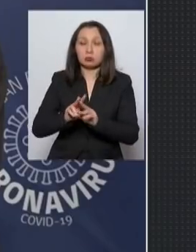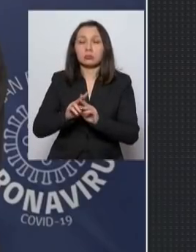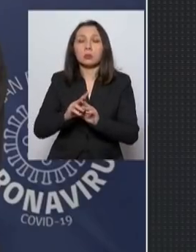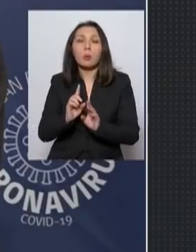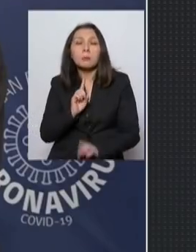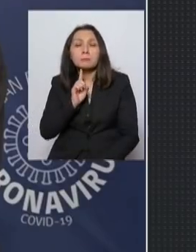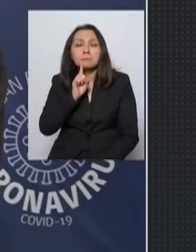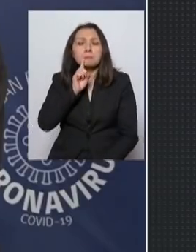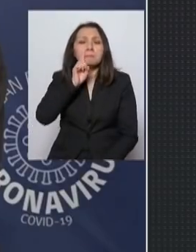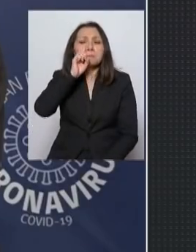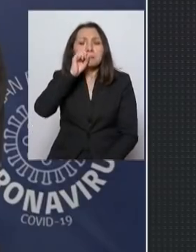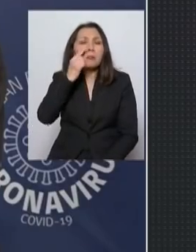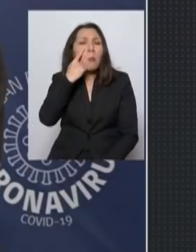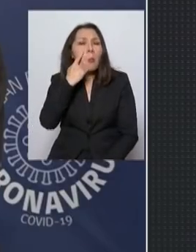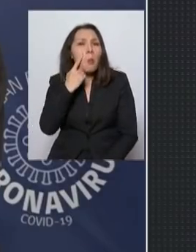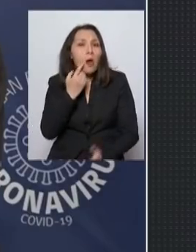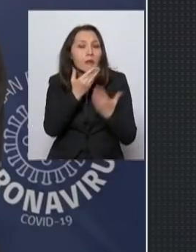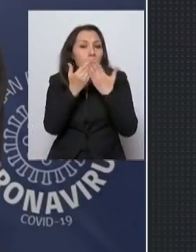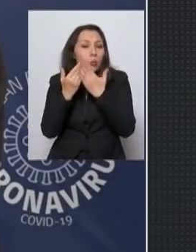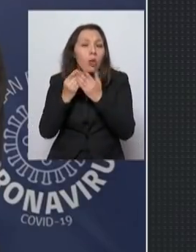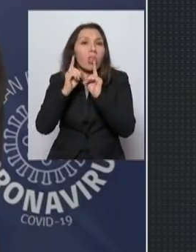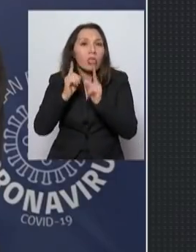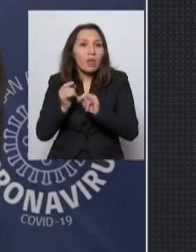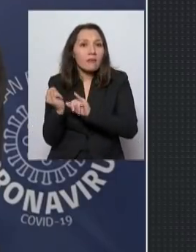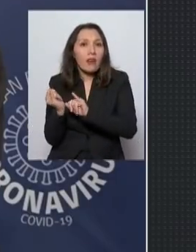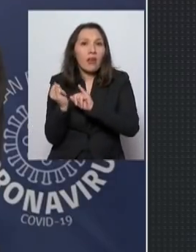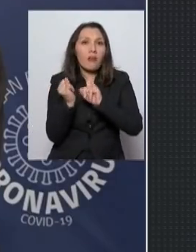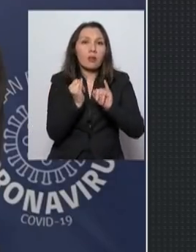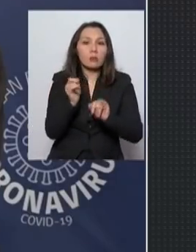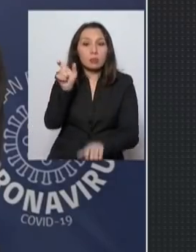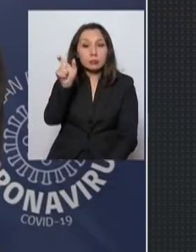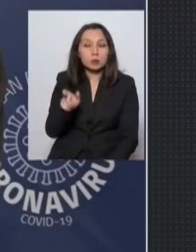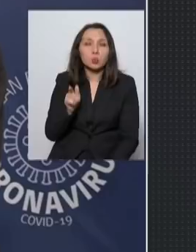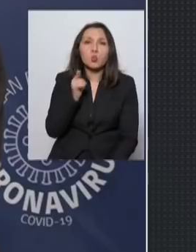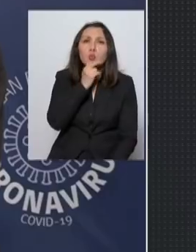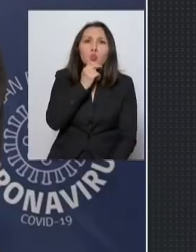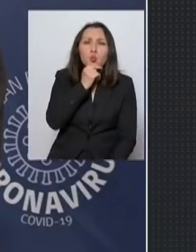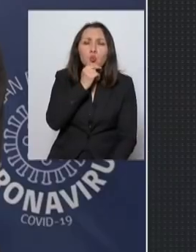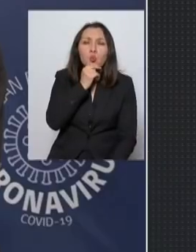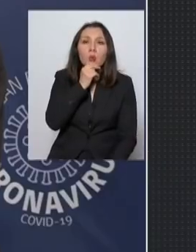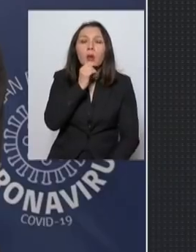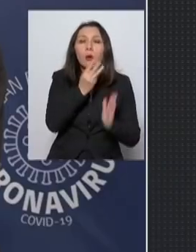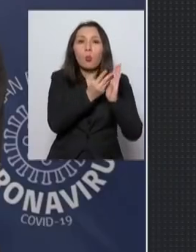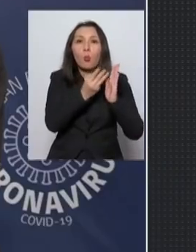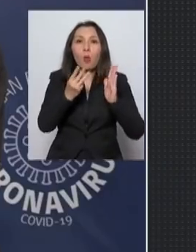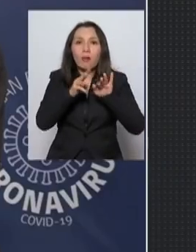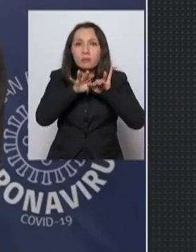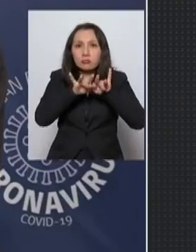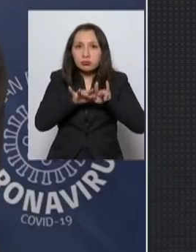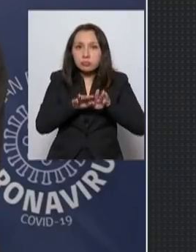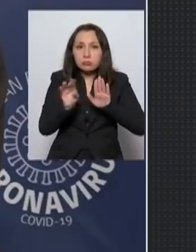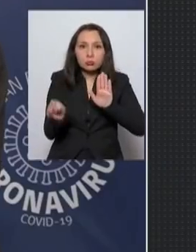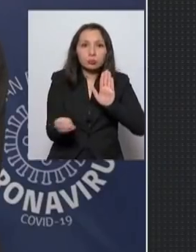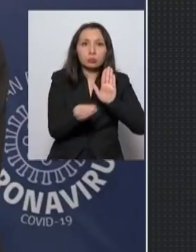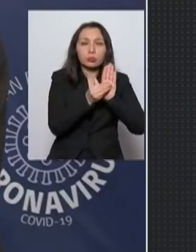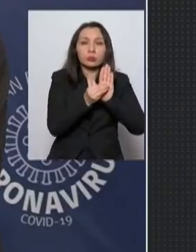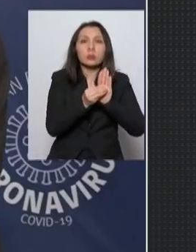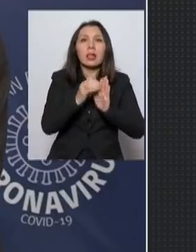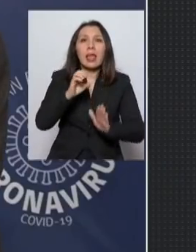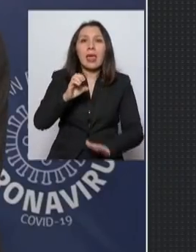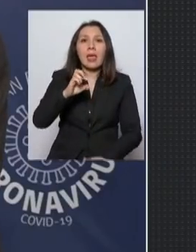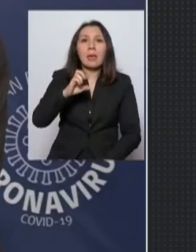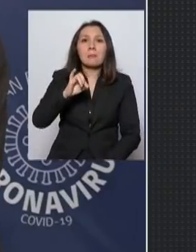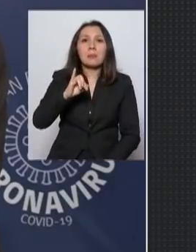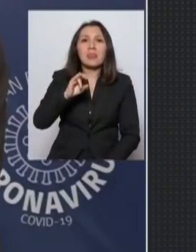examen de PCR tiene que ser informado como sospechoso a la plataforma informática que se llama